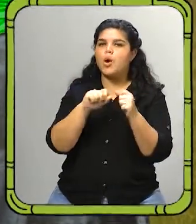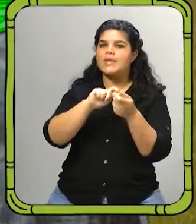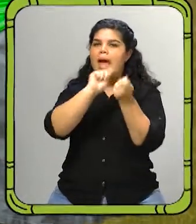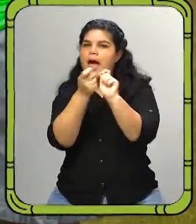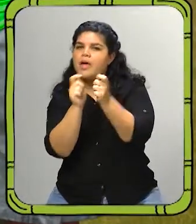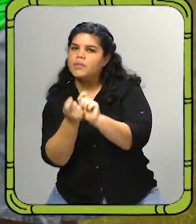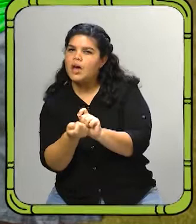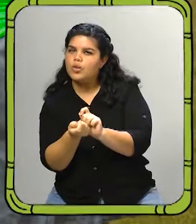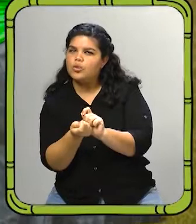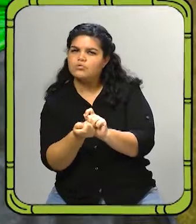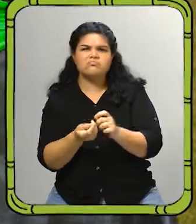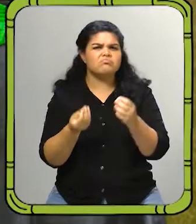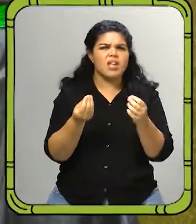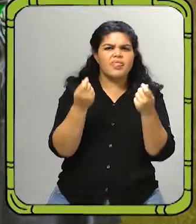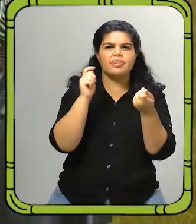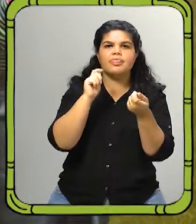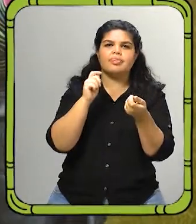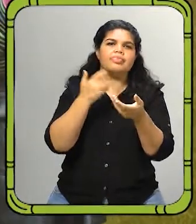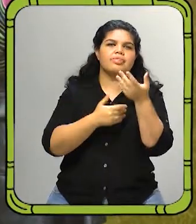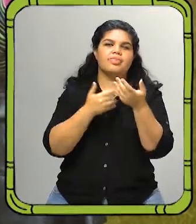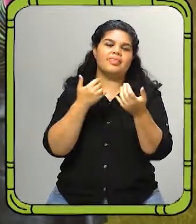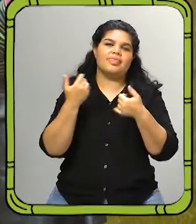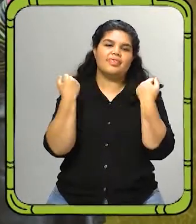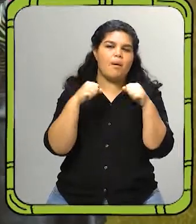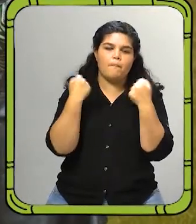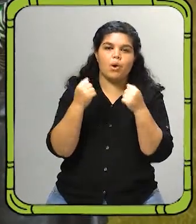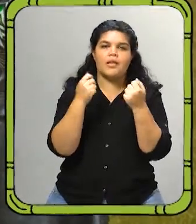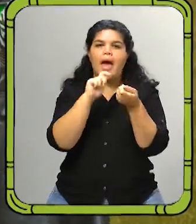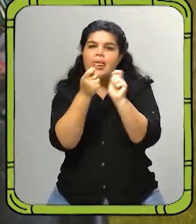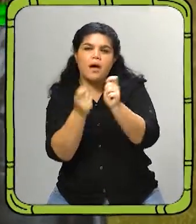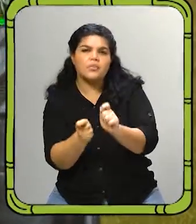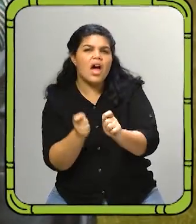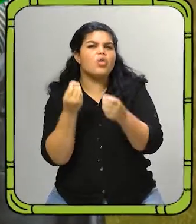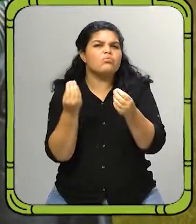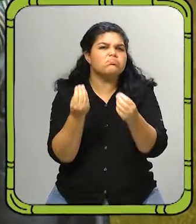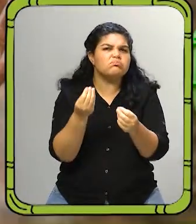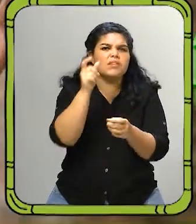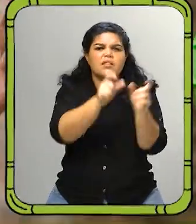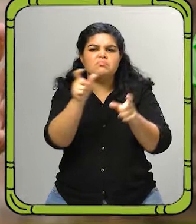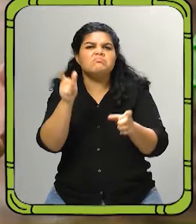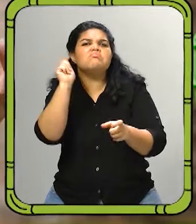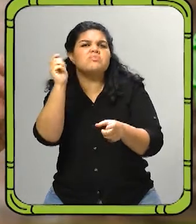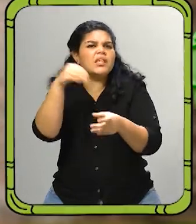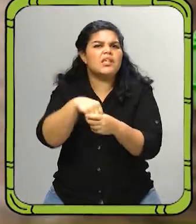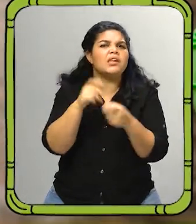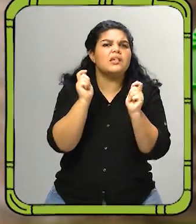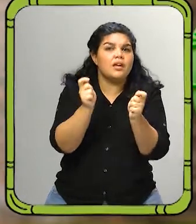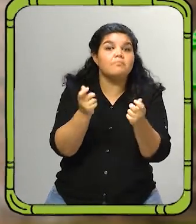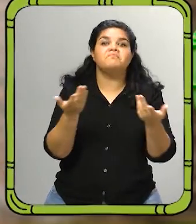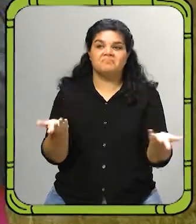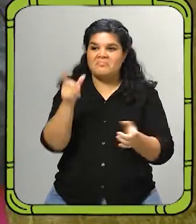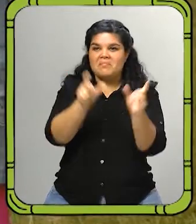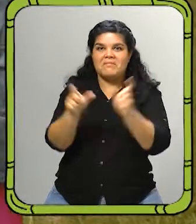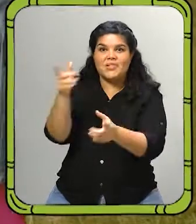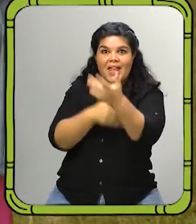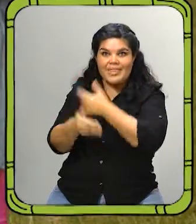El deporte adaptado es un deporte donde pueden participar aquellas personas que tienen alguna